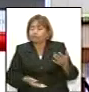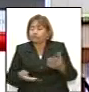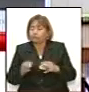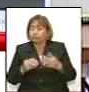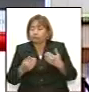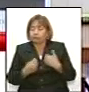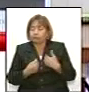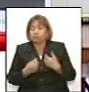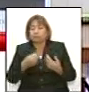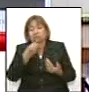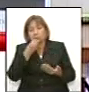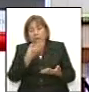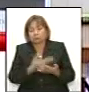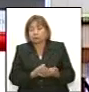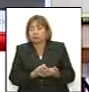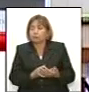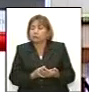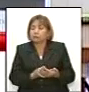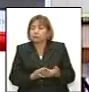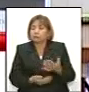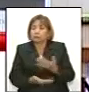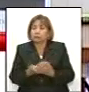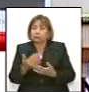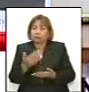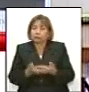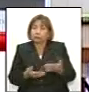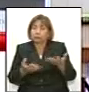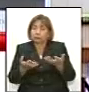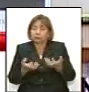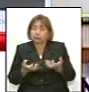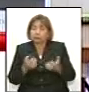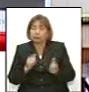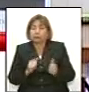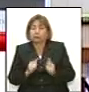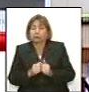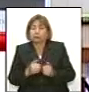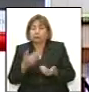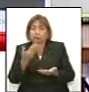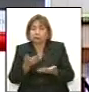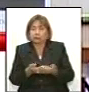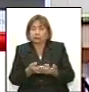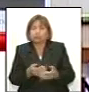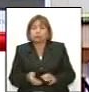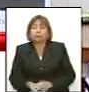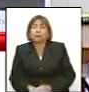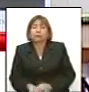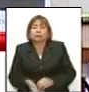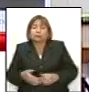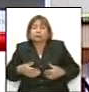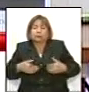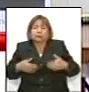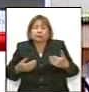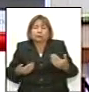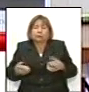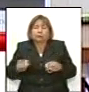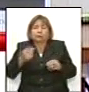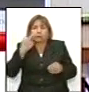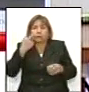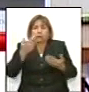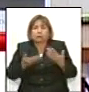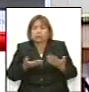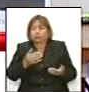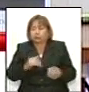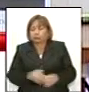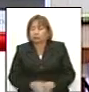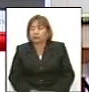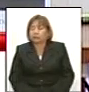tiene en la mano, pero quisiéramos que nos haga llegar para poder darle a conocer y responder esta